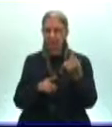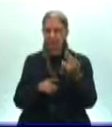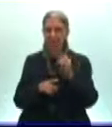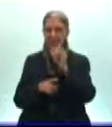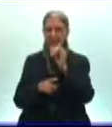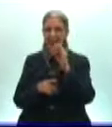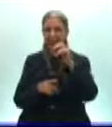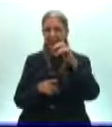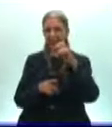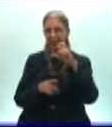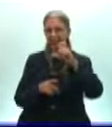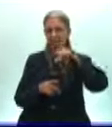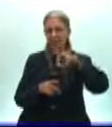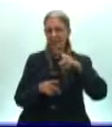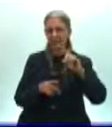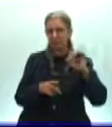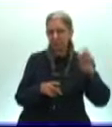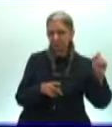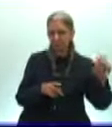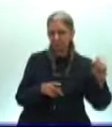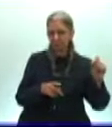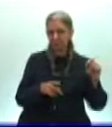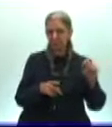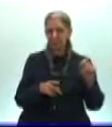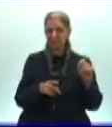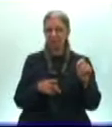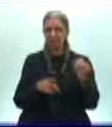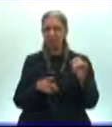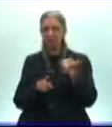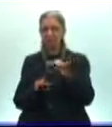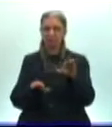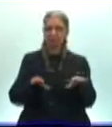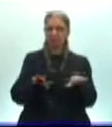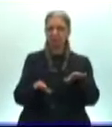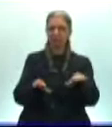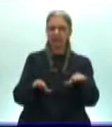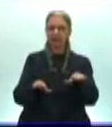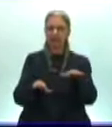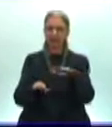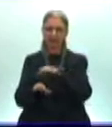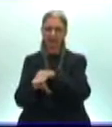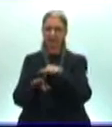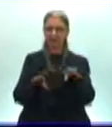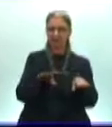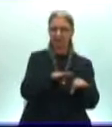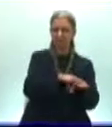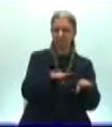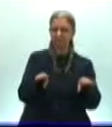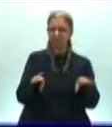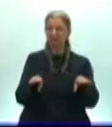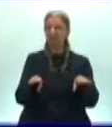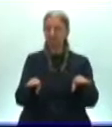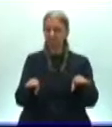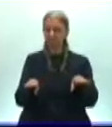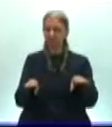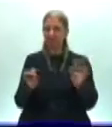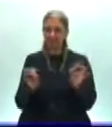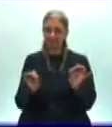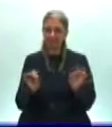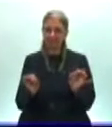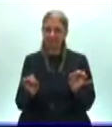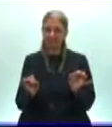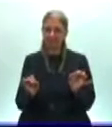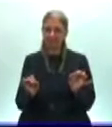decir, desde las desigualdades estamos partiendo del contenido que ustedes conocen, ¿verdad? La solución de una inecuación,